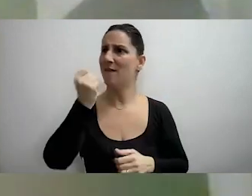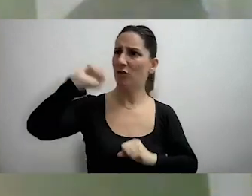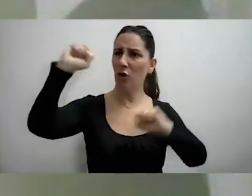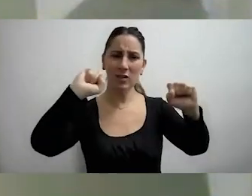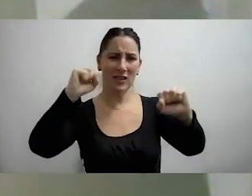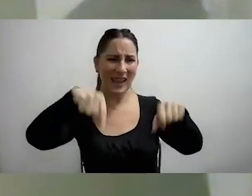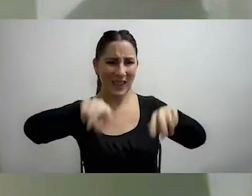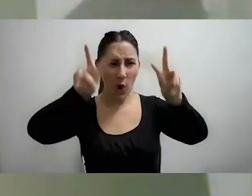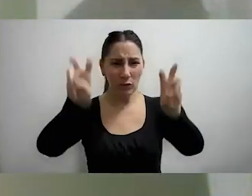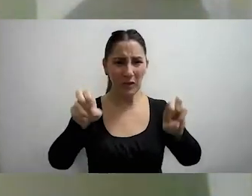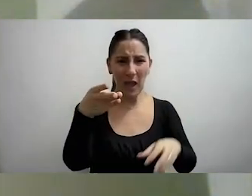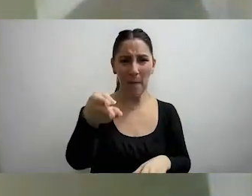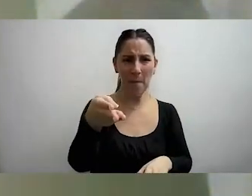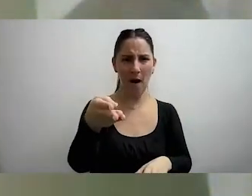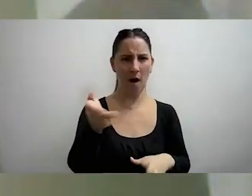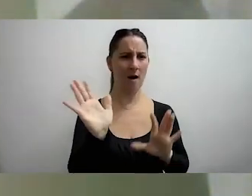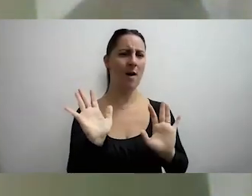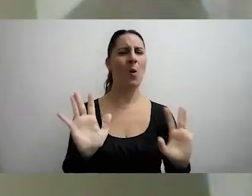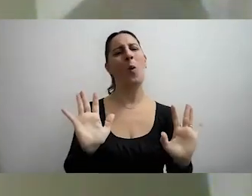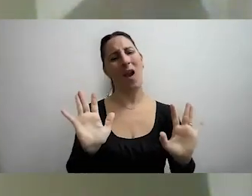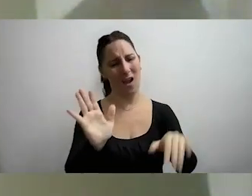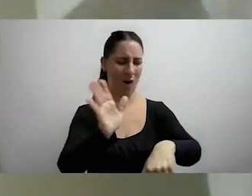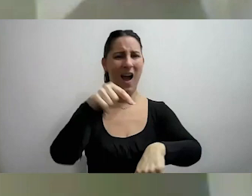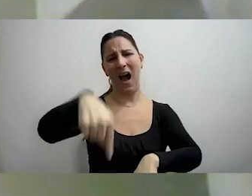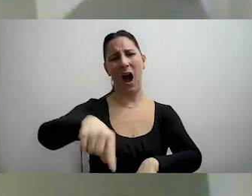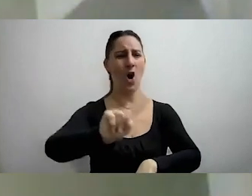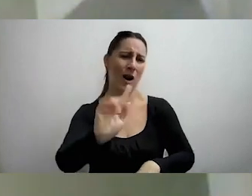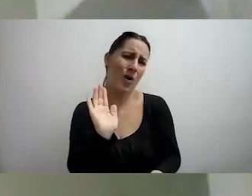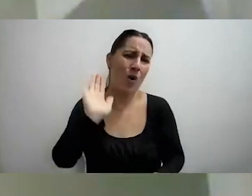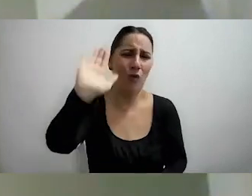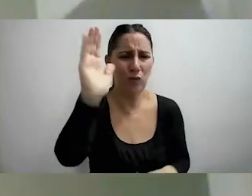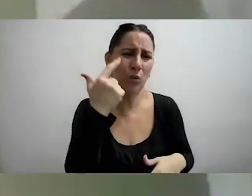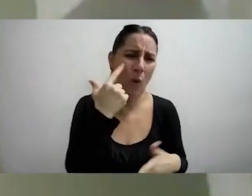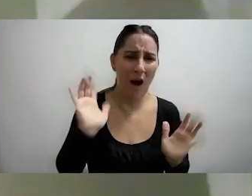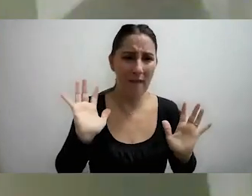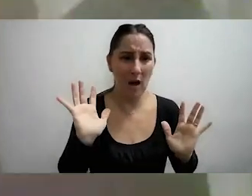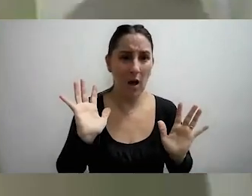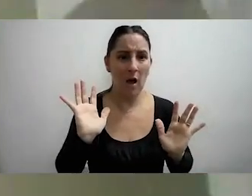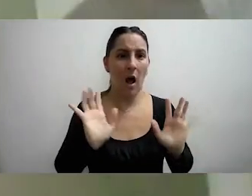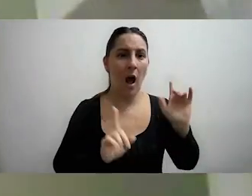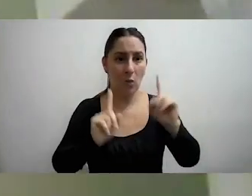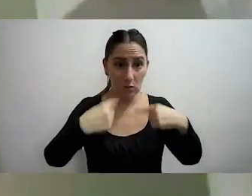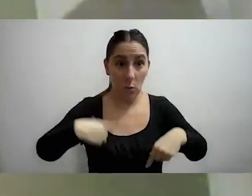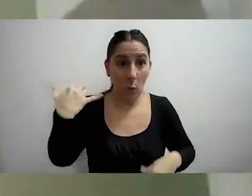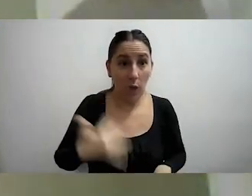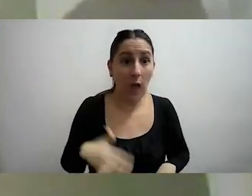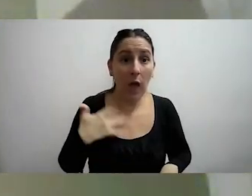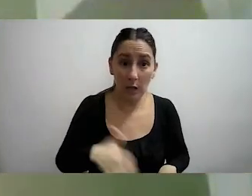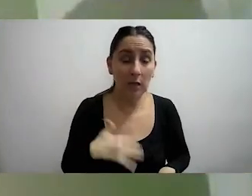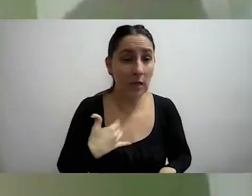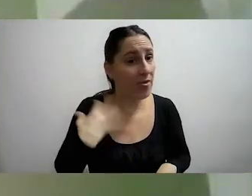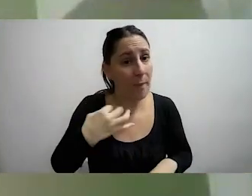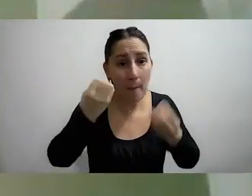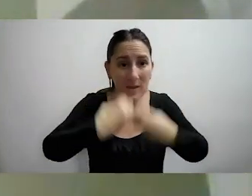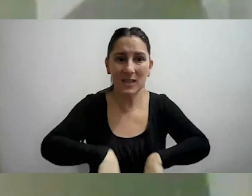estos temas es como que lo miran como, bueno, en algún momento nos preocuparemos, y la verdad que la urgencia está y ya hace rato que tendrá que estar